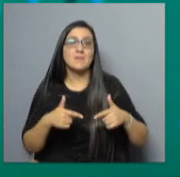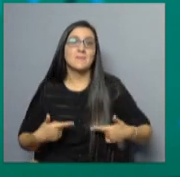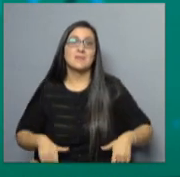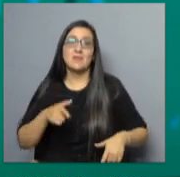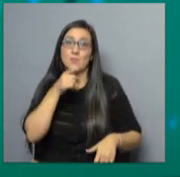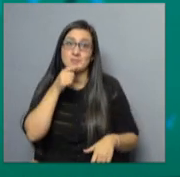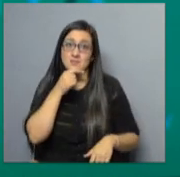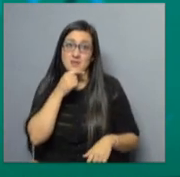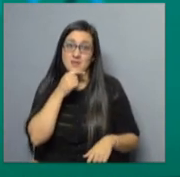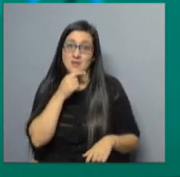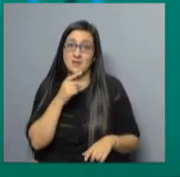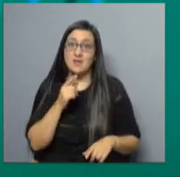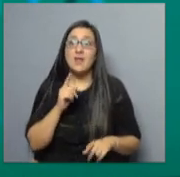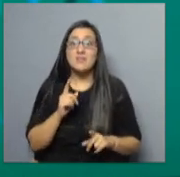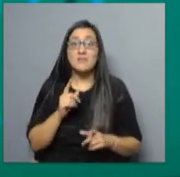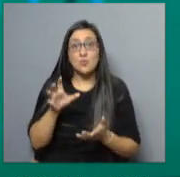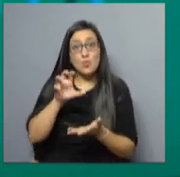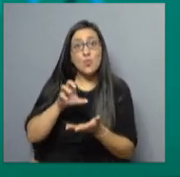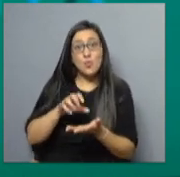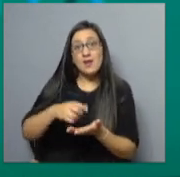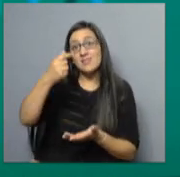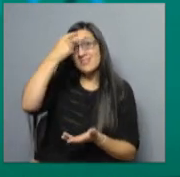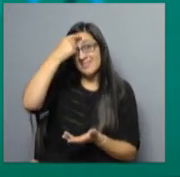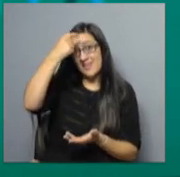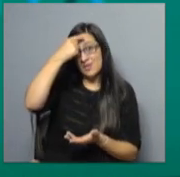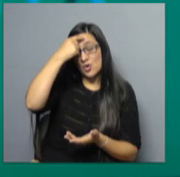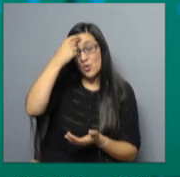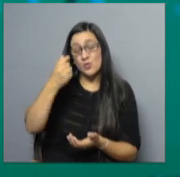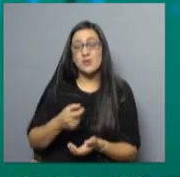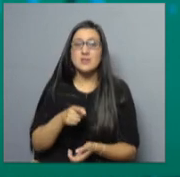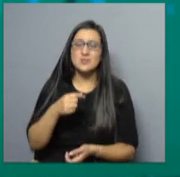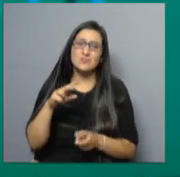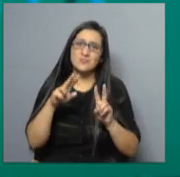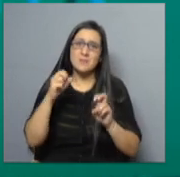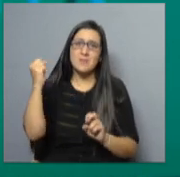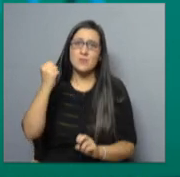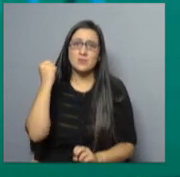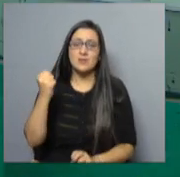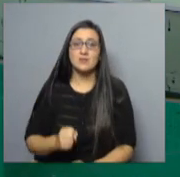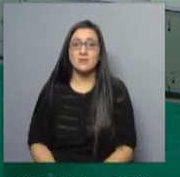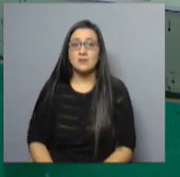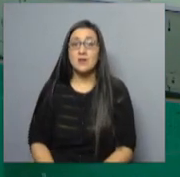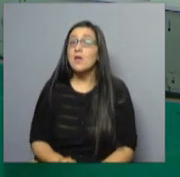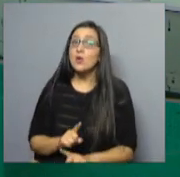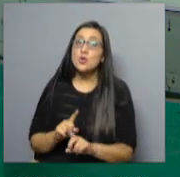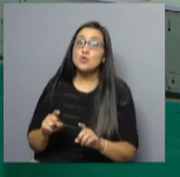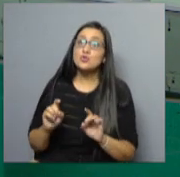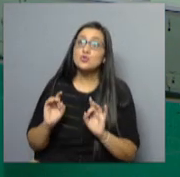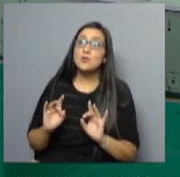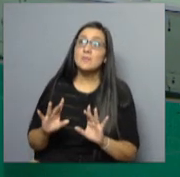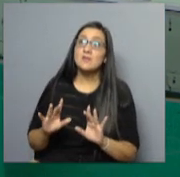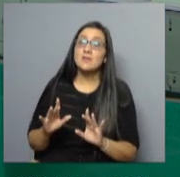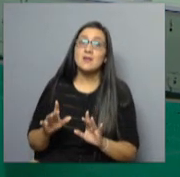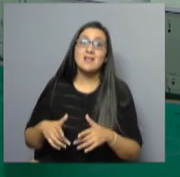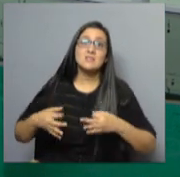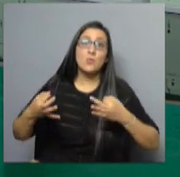de consolidación técnica porque este es un tema muy importante y que no sólo la seguridad tiene que ver con la